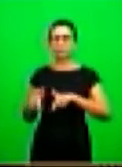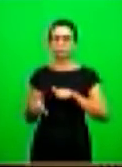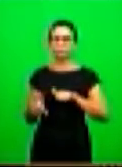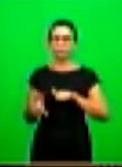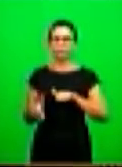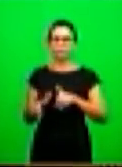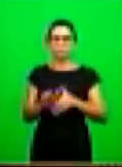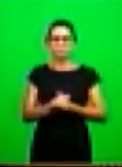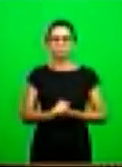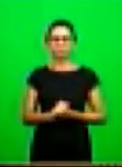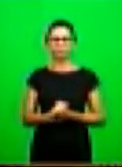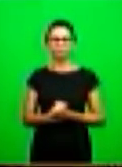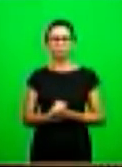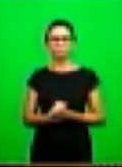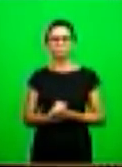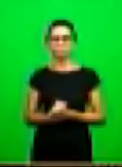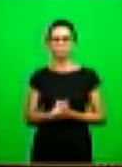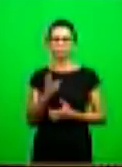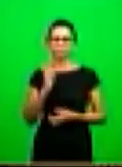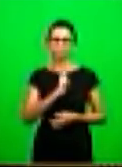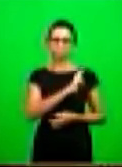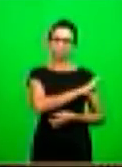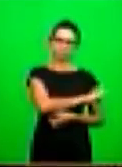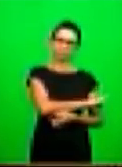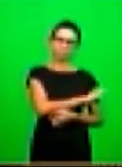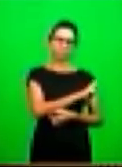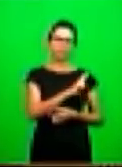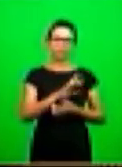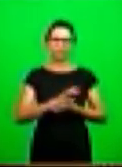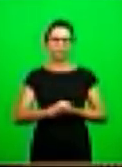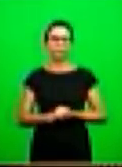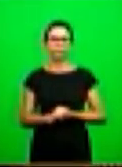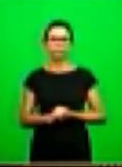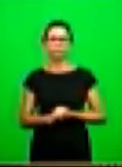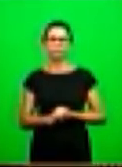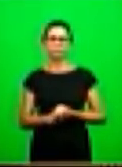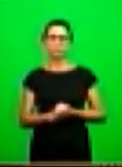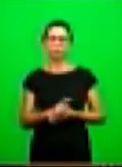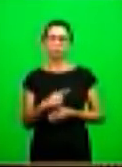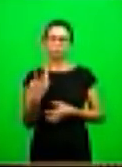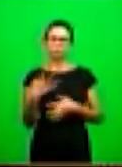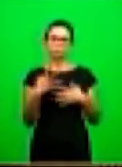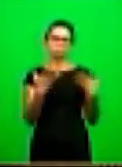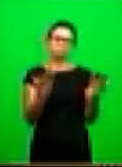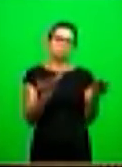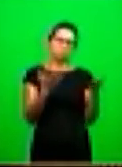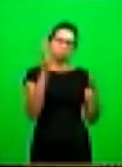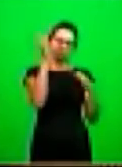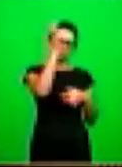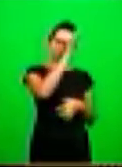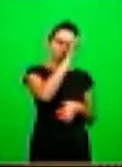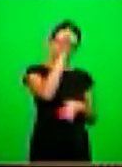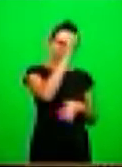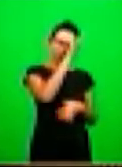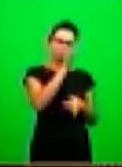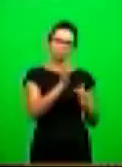dormía, los religiosos dormían, todos dormían, todo el mundo